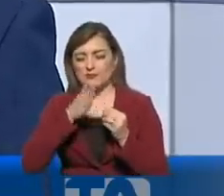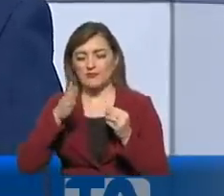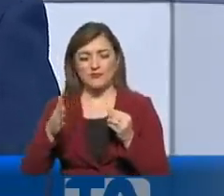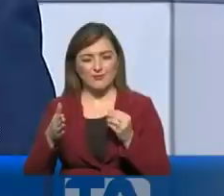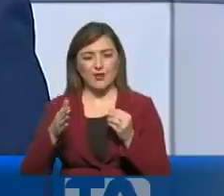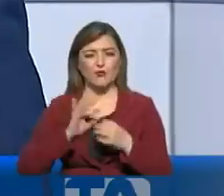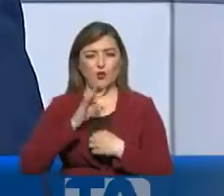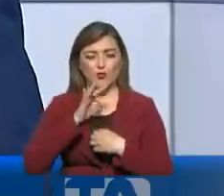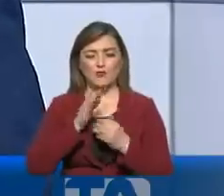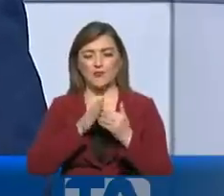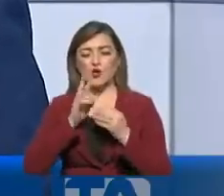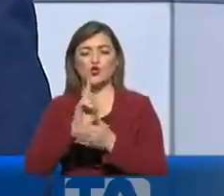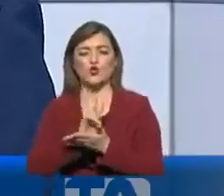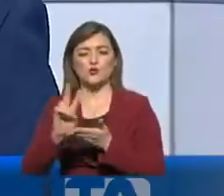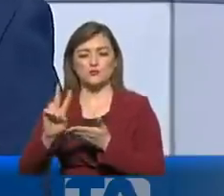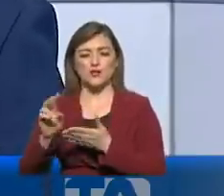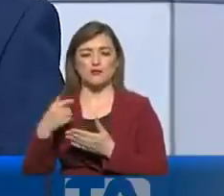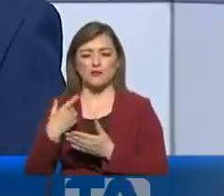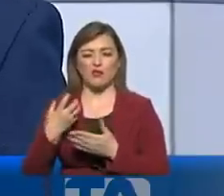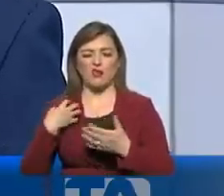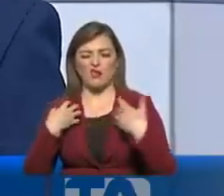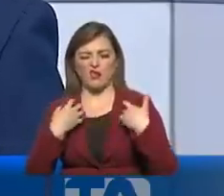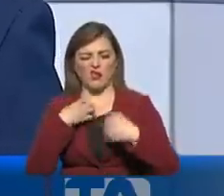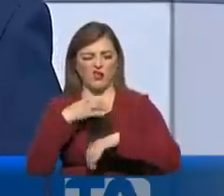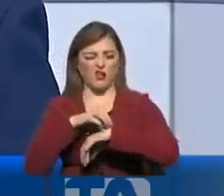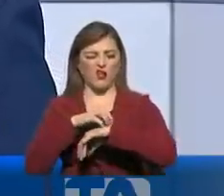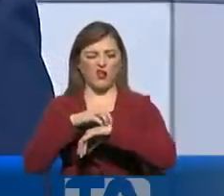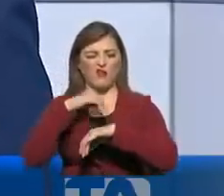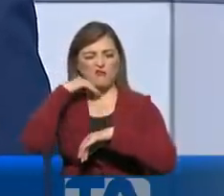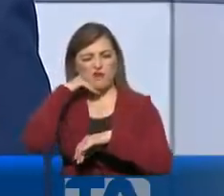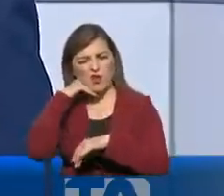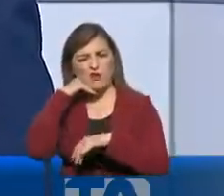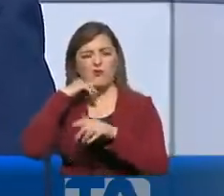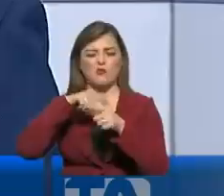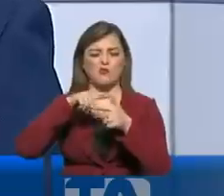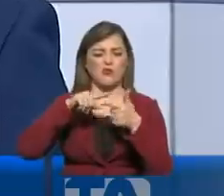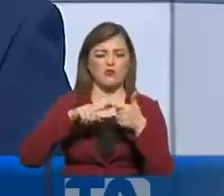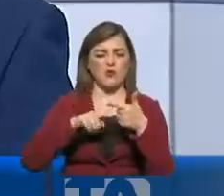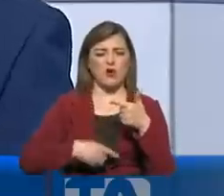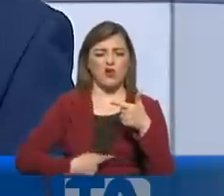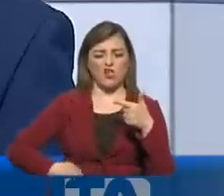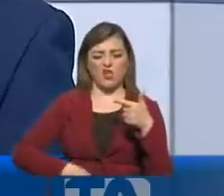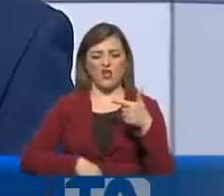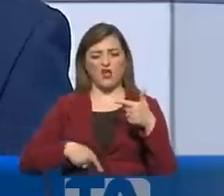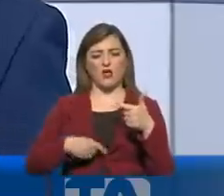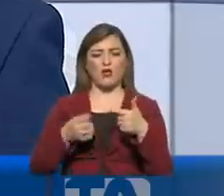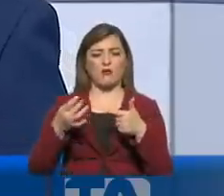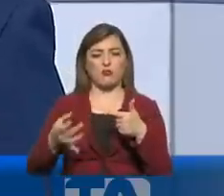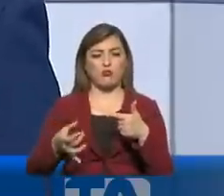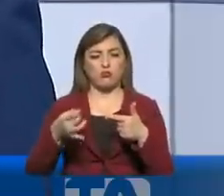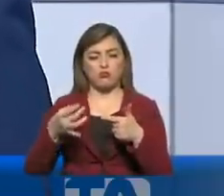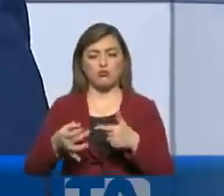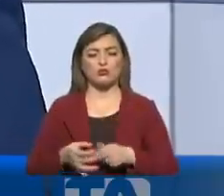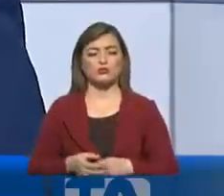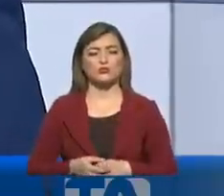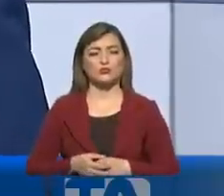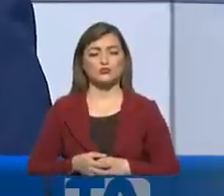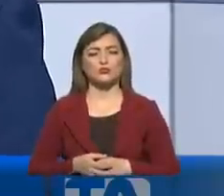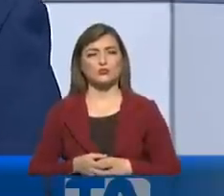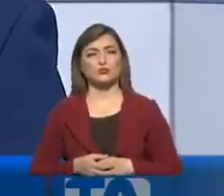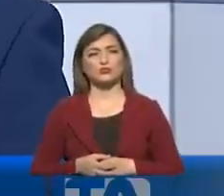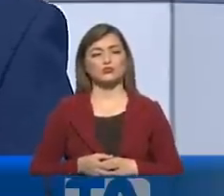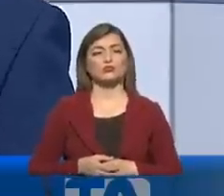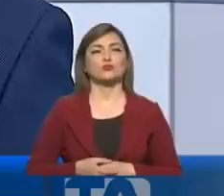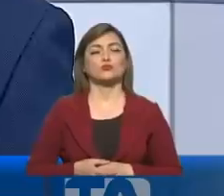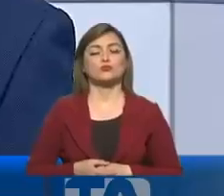de ser contagiados por el virus, y que puede presentarse con fiebre, molestias gastrointestinales, entre otras, e incluso